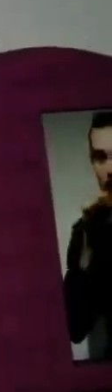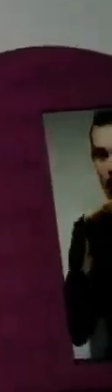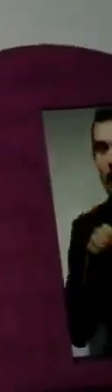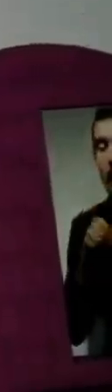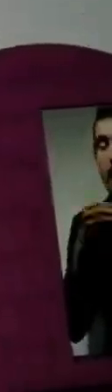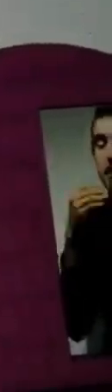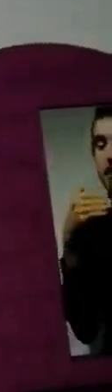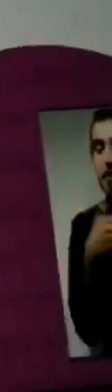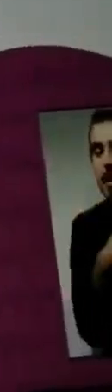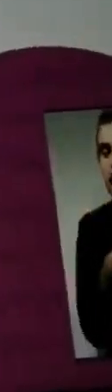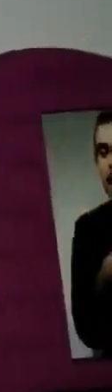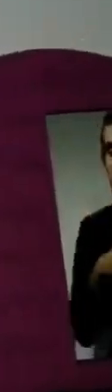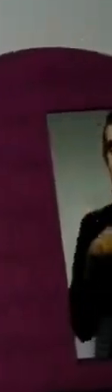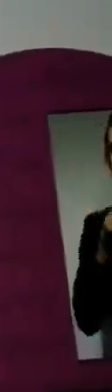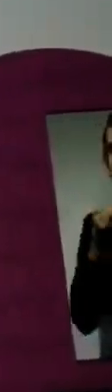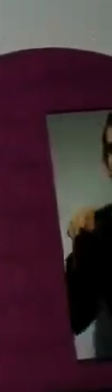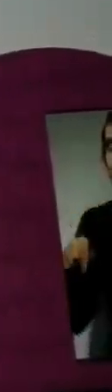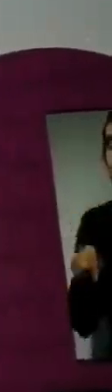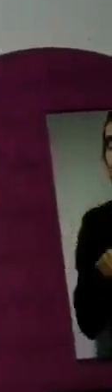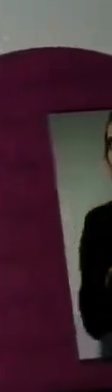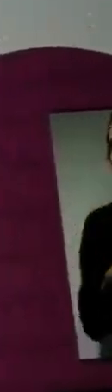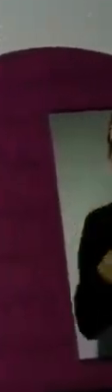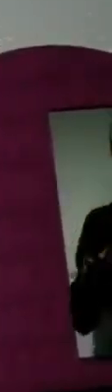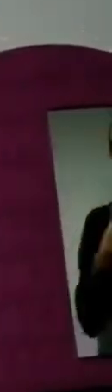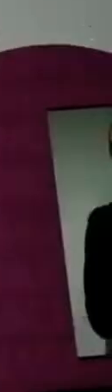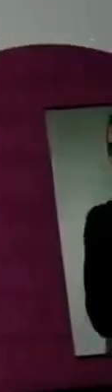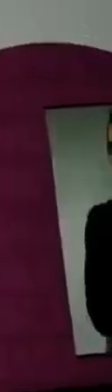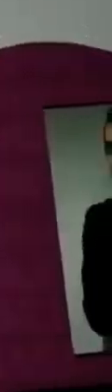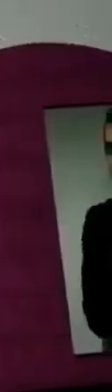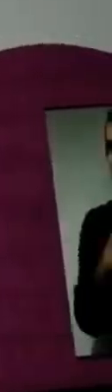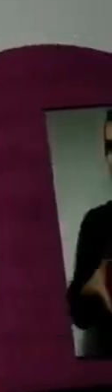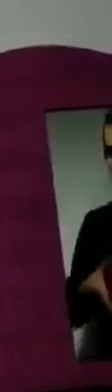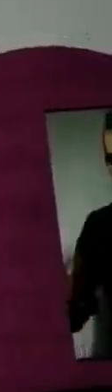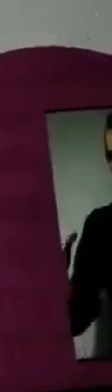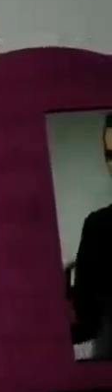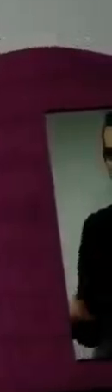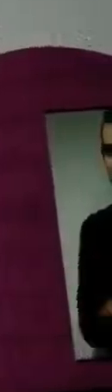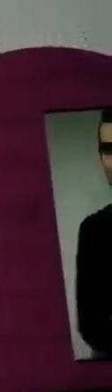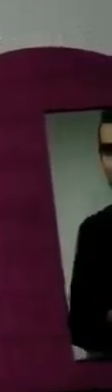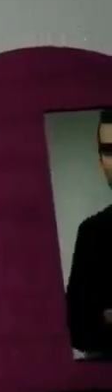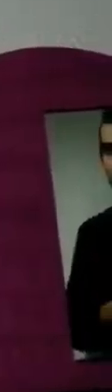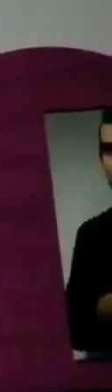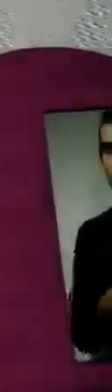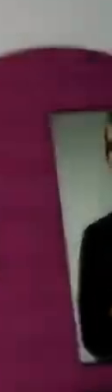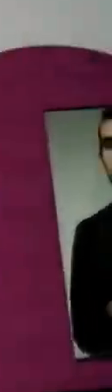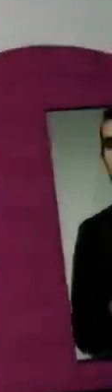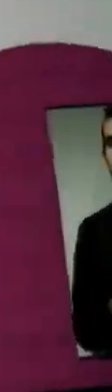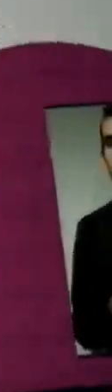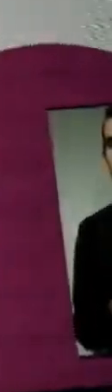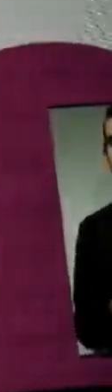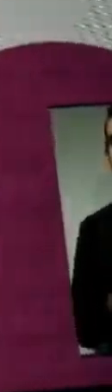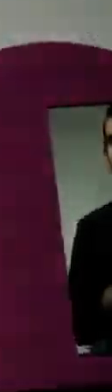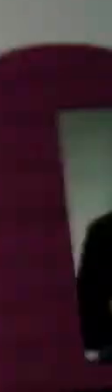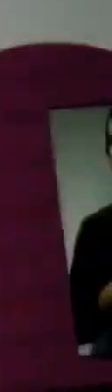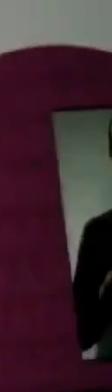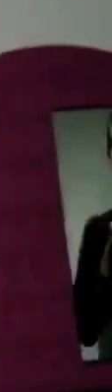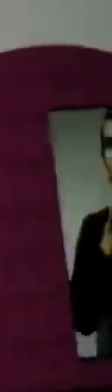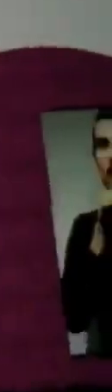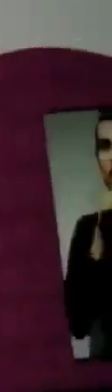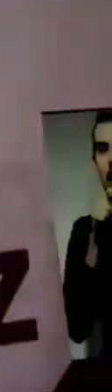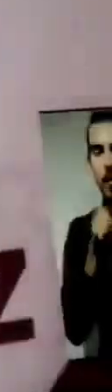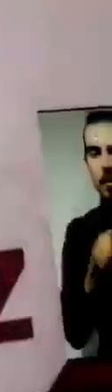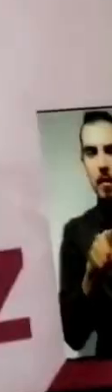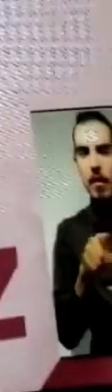pues bueno, 27 mil toneladas de mezcla. Tenemos